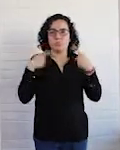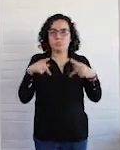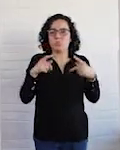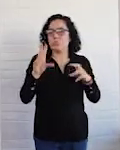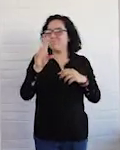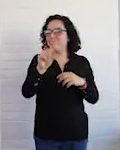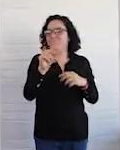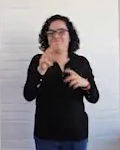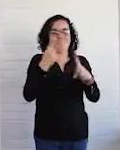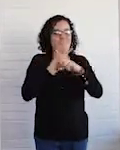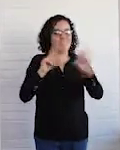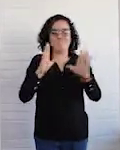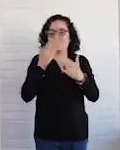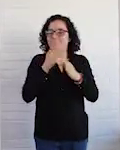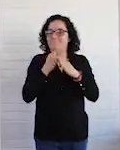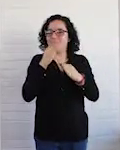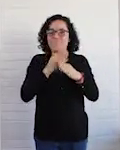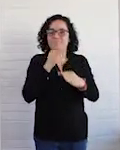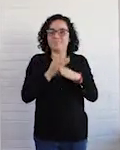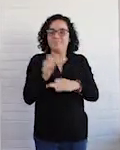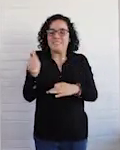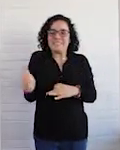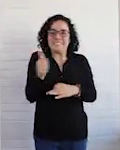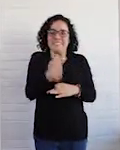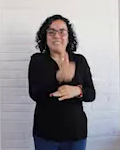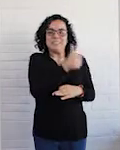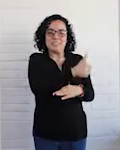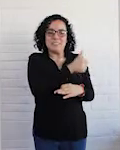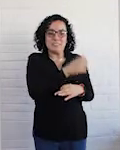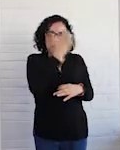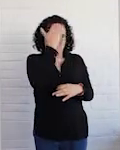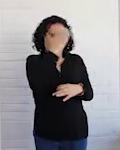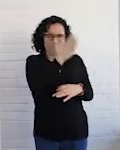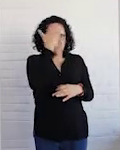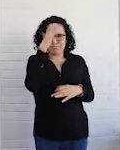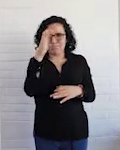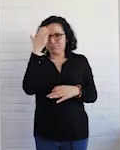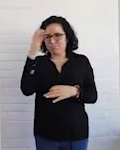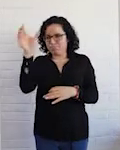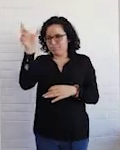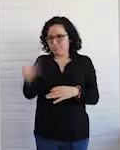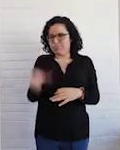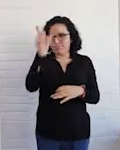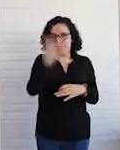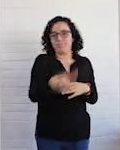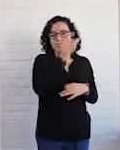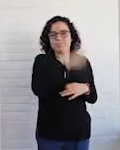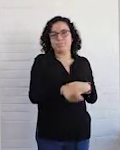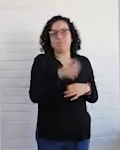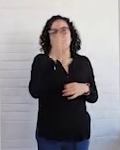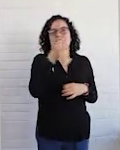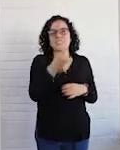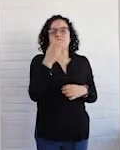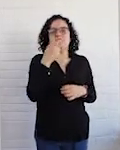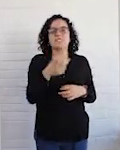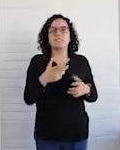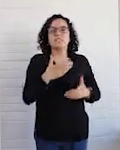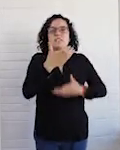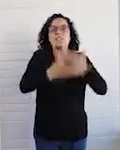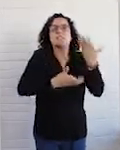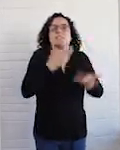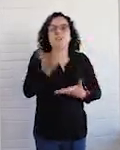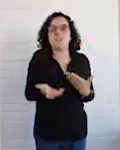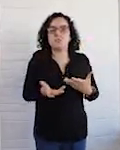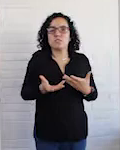uno a uno. Al final, entender al otro tan perfectamente que sepa qué te puedo dar de servicio, qué te puedo dar de servicio, de